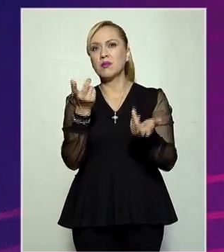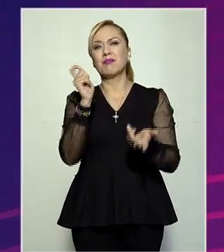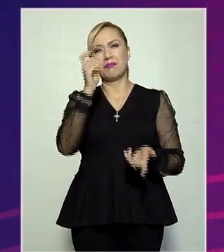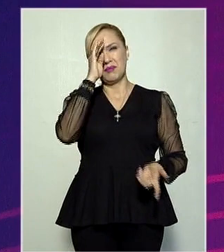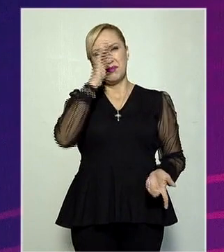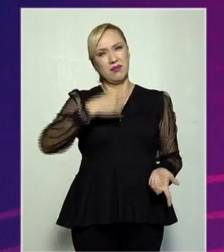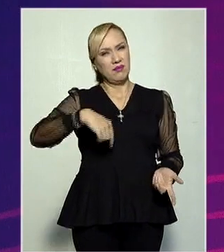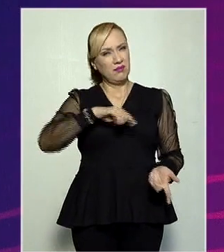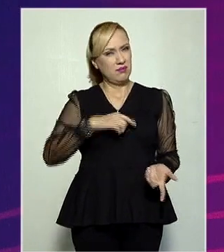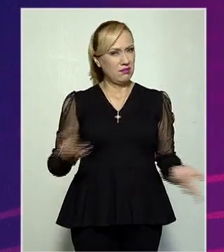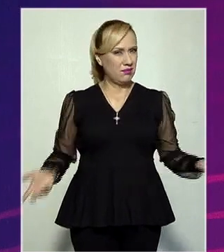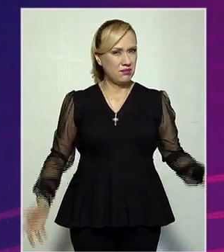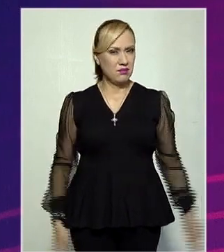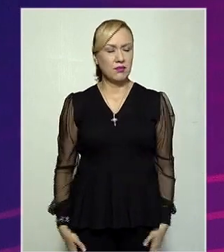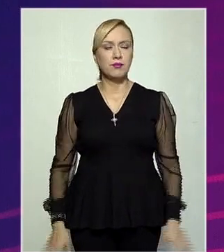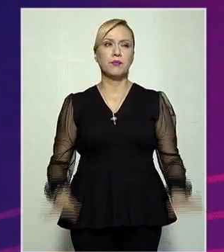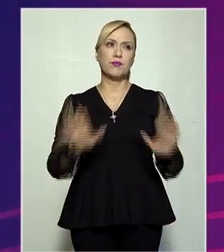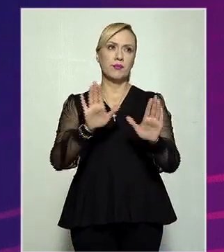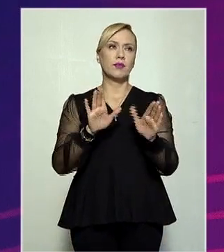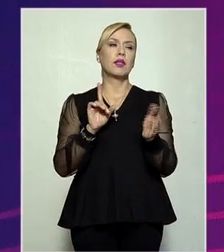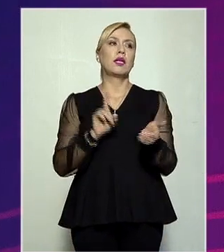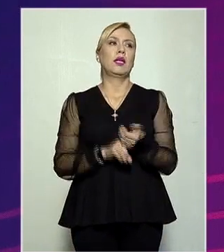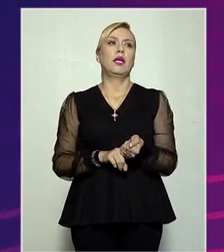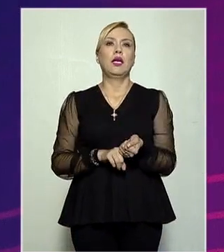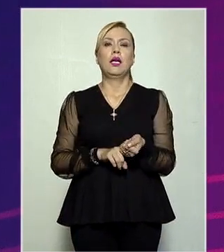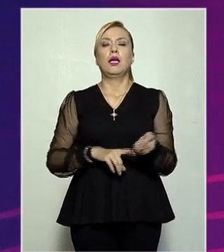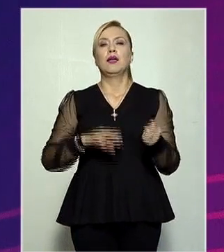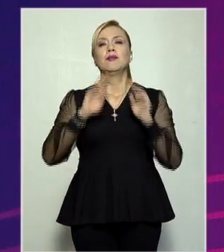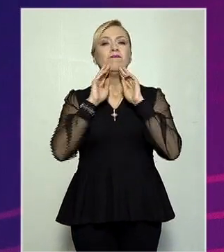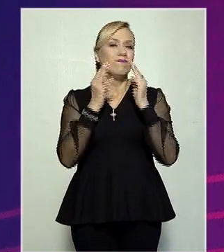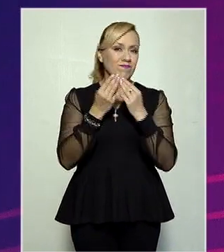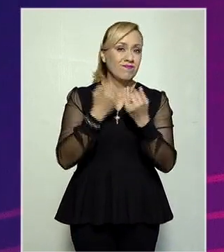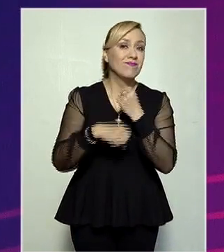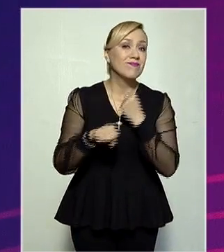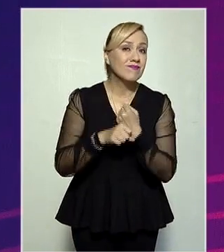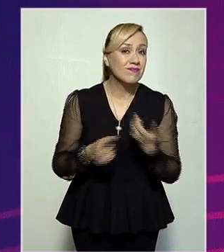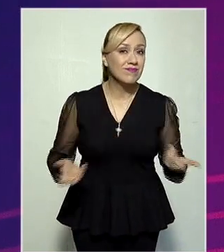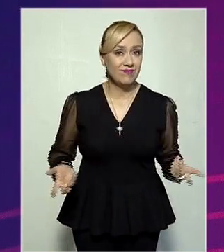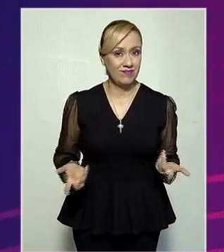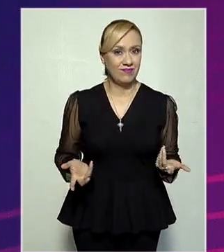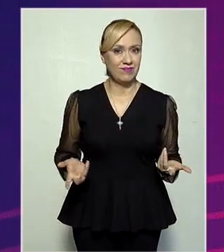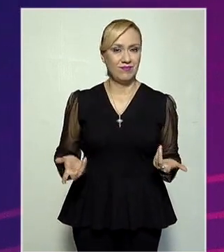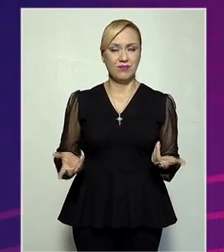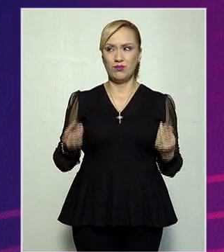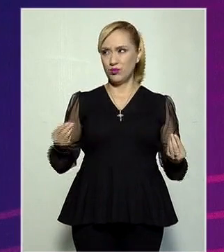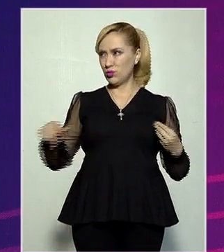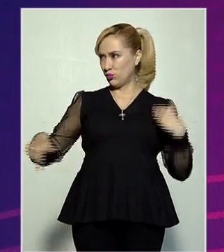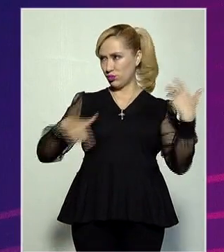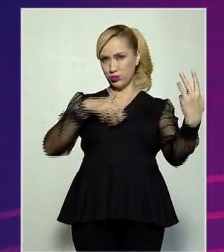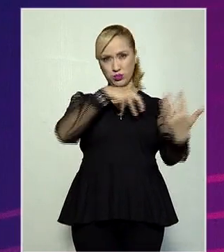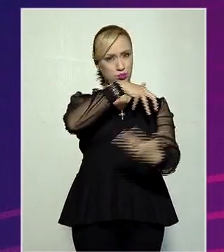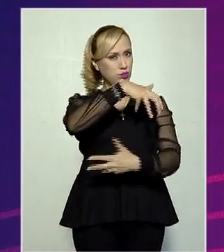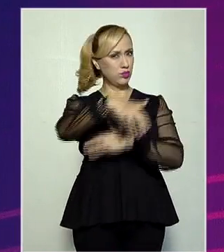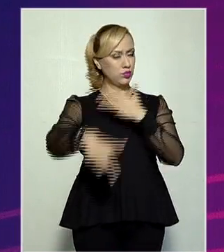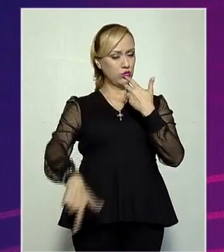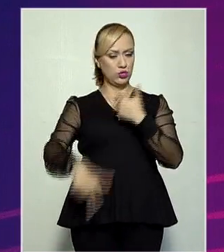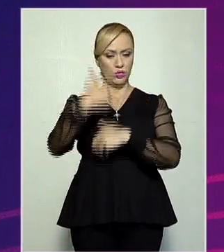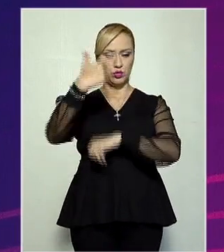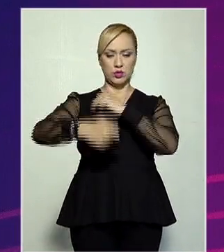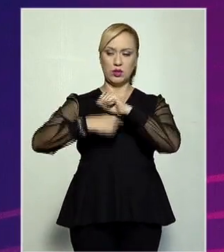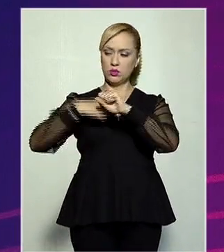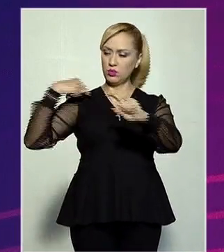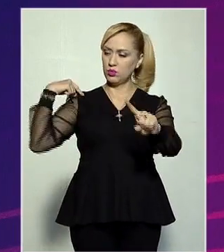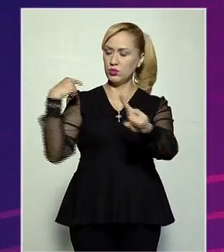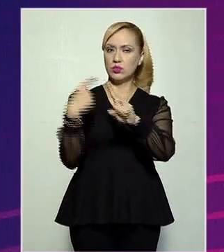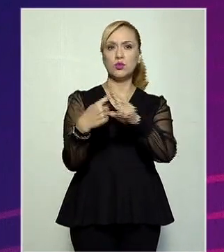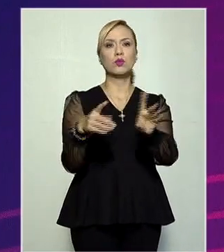estamos pensando? Pues mucho tiene que ver justo con delincuencia organizada, ¿no? O sea, el contexto de violencia que se ha vivido en el país en los últimos 12 años y la forma